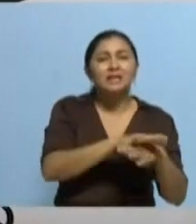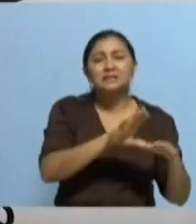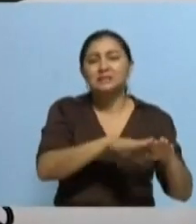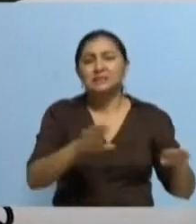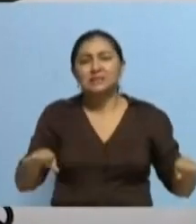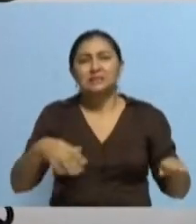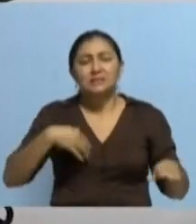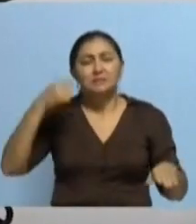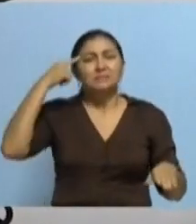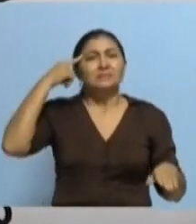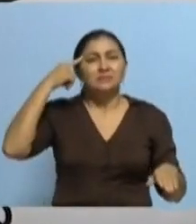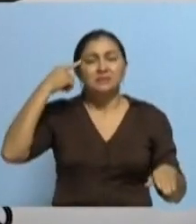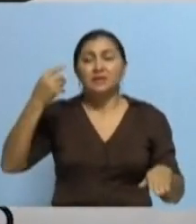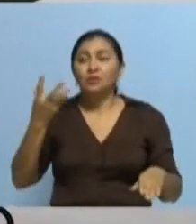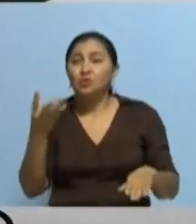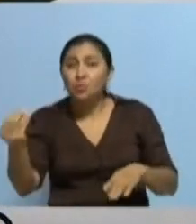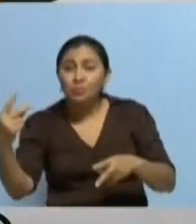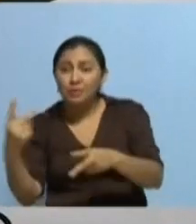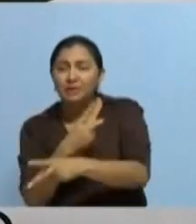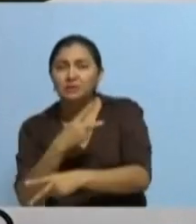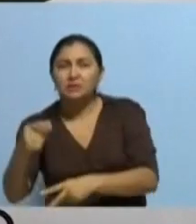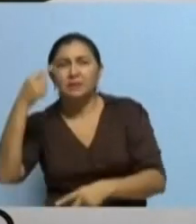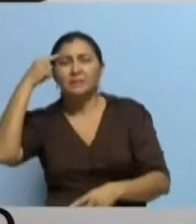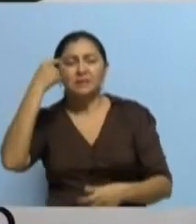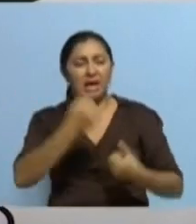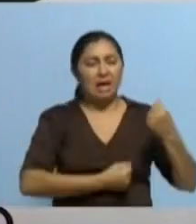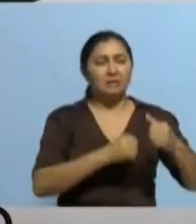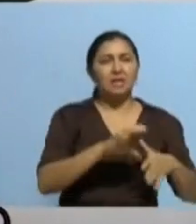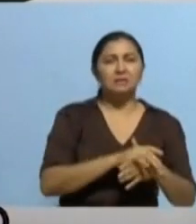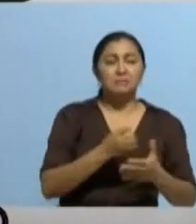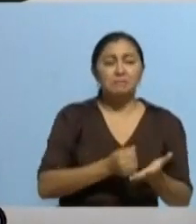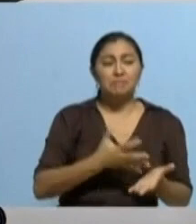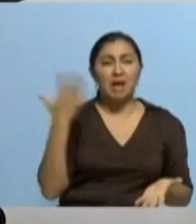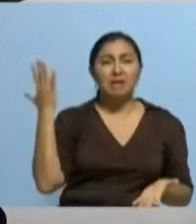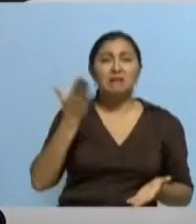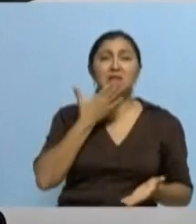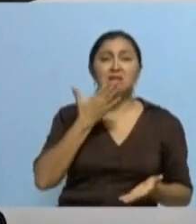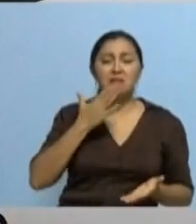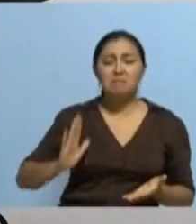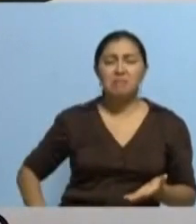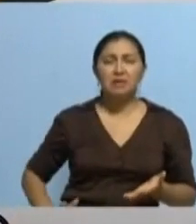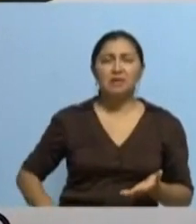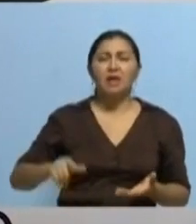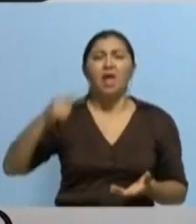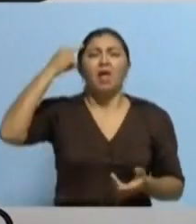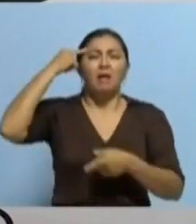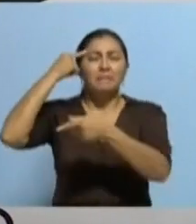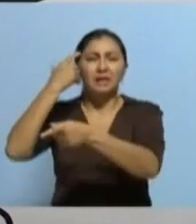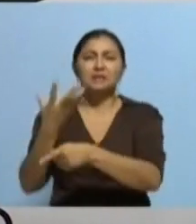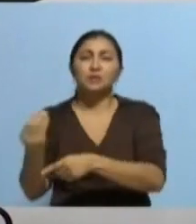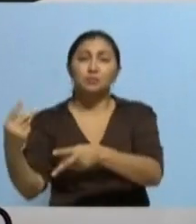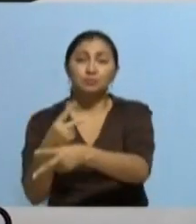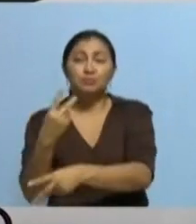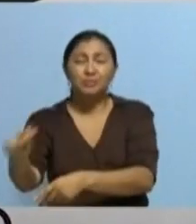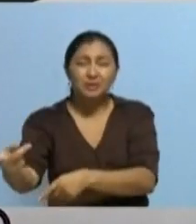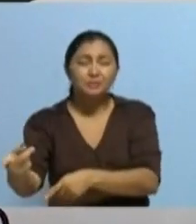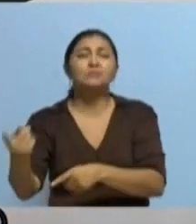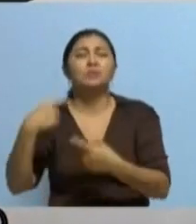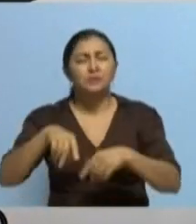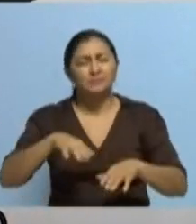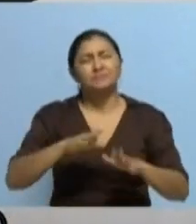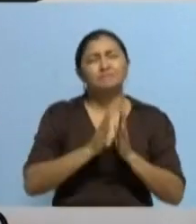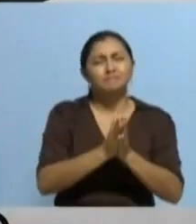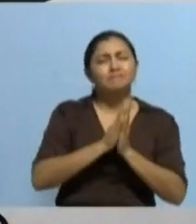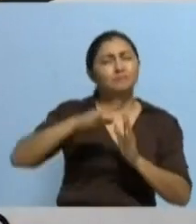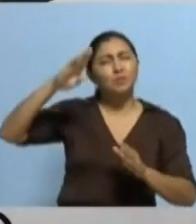que el taxista lleva cantidades de dinero encima. Por eso pedimos con mucho respeto a las autoridades que redoblen la